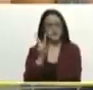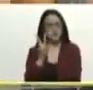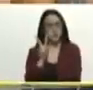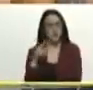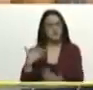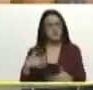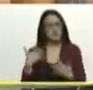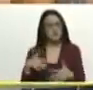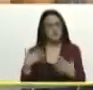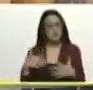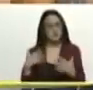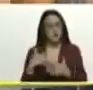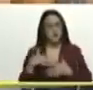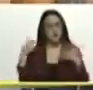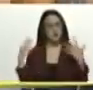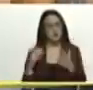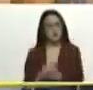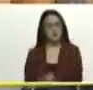grande.